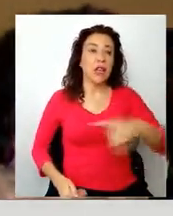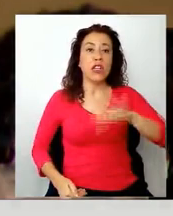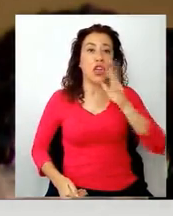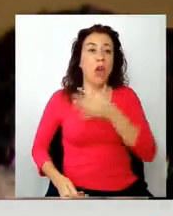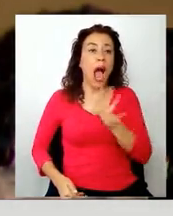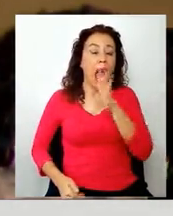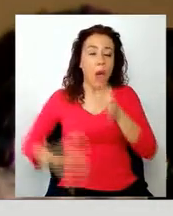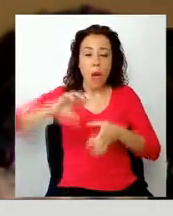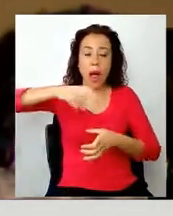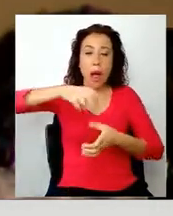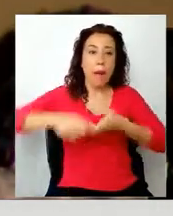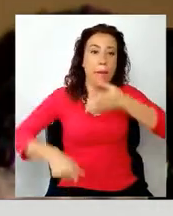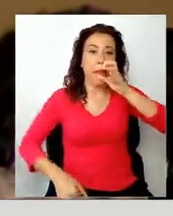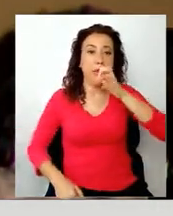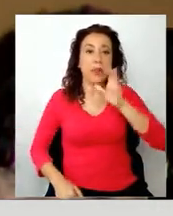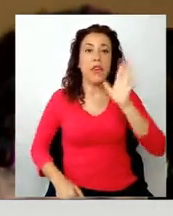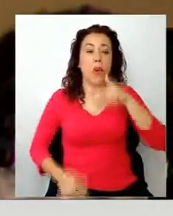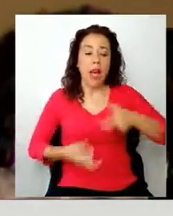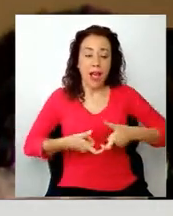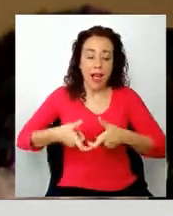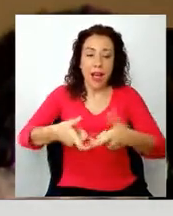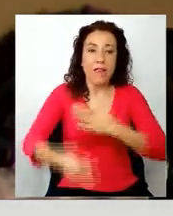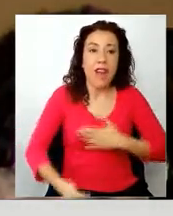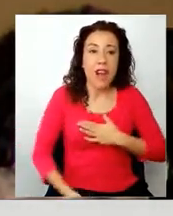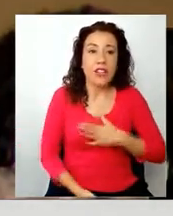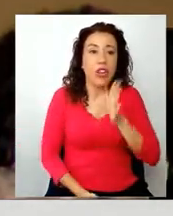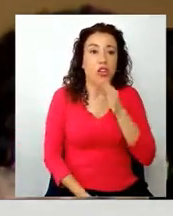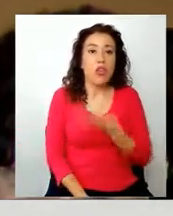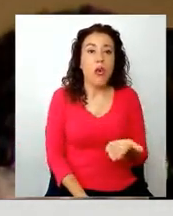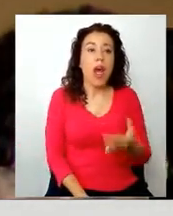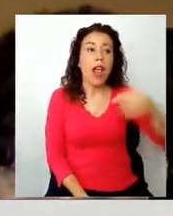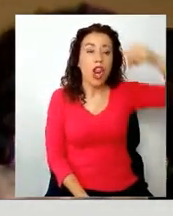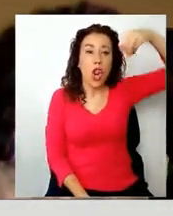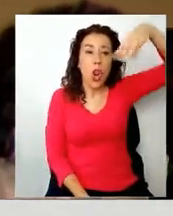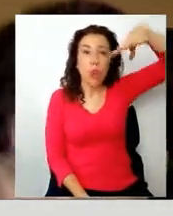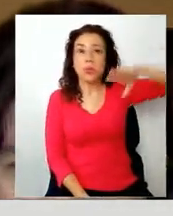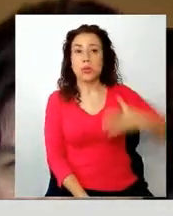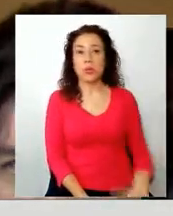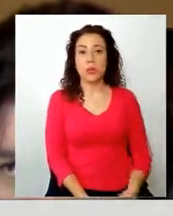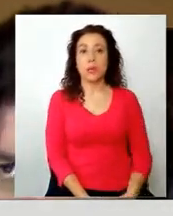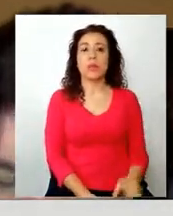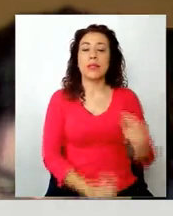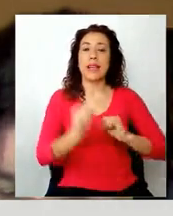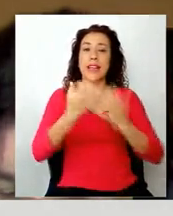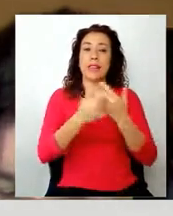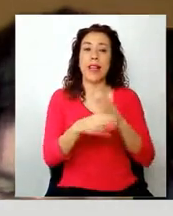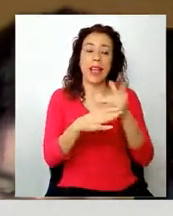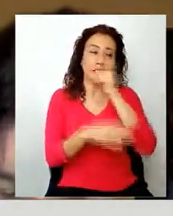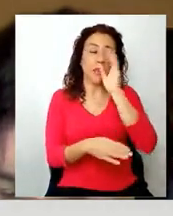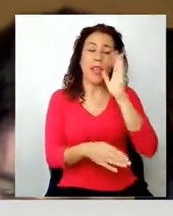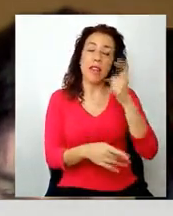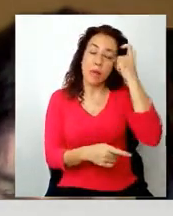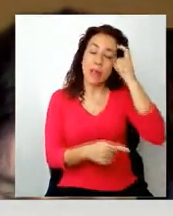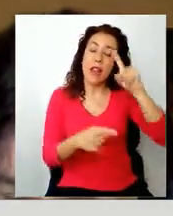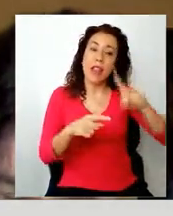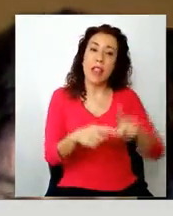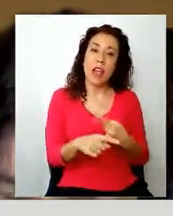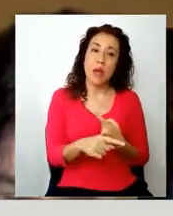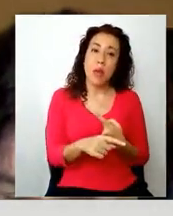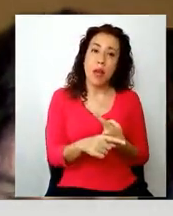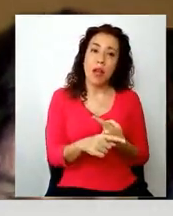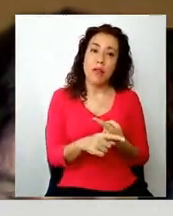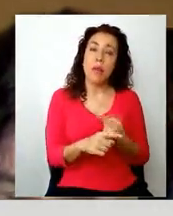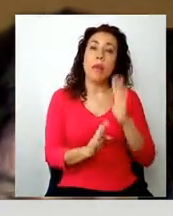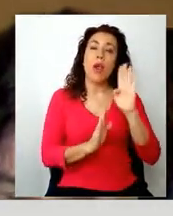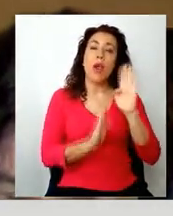ni alcantarillado ni hablar de Electricidad la industria salmonera debe replantearse desde una mirada más sustentable